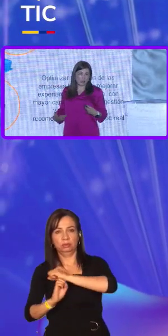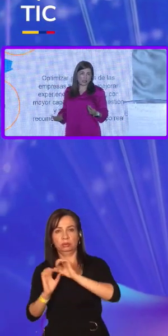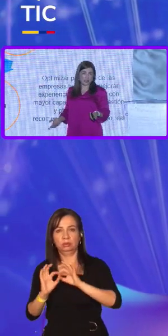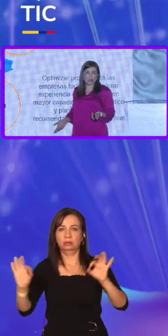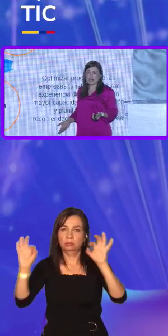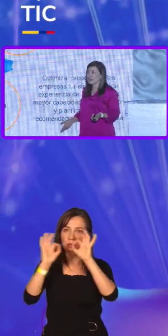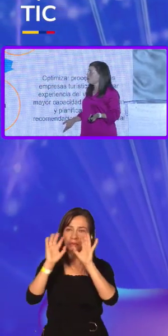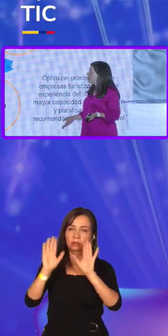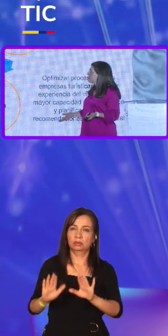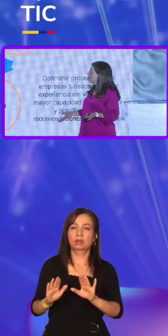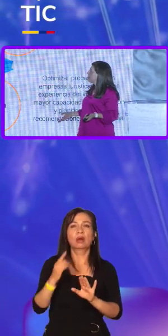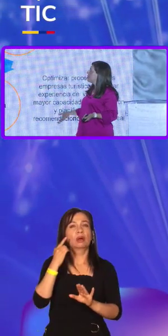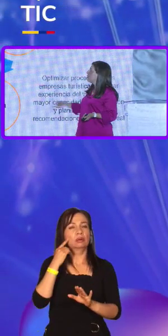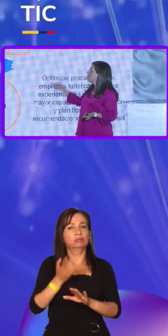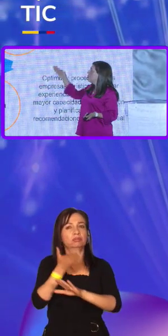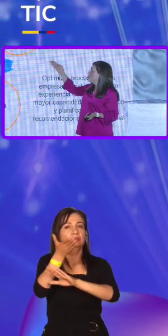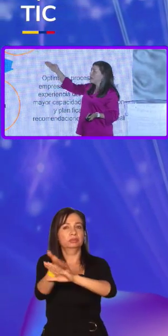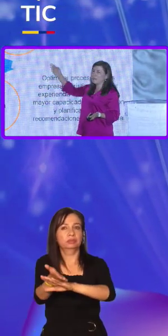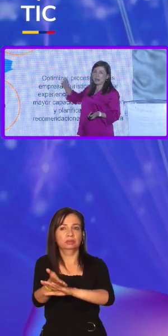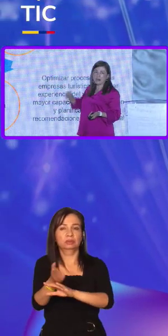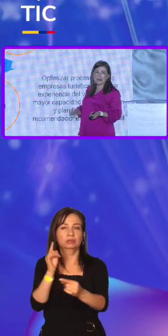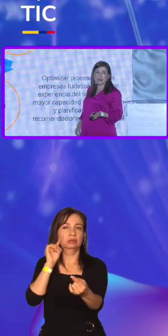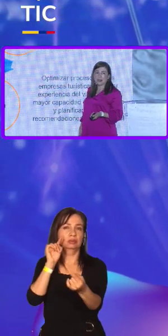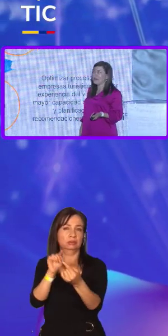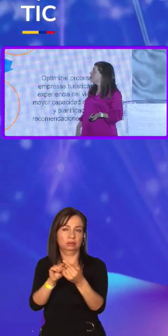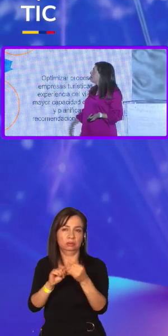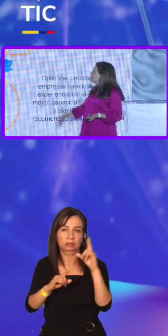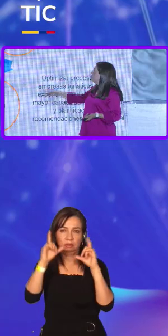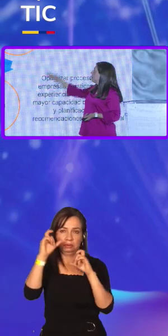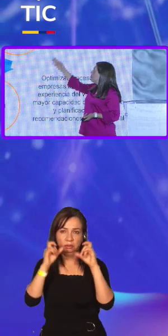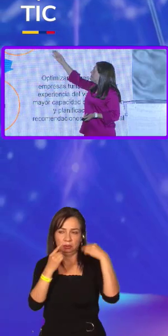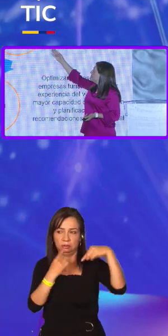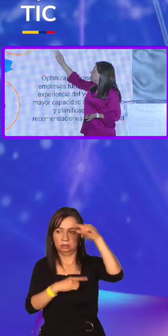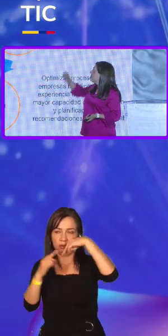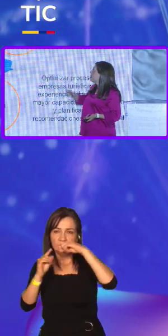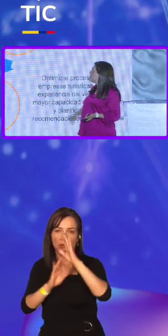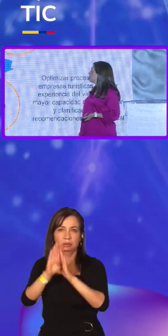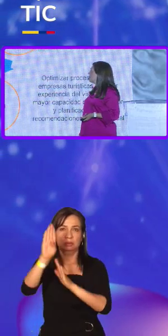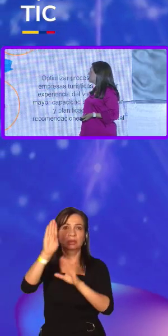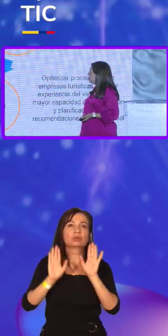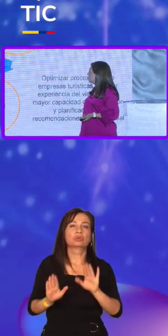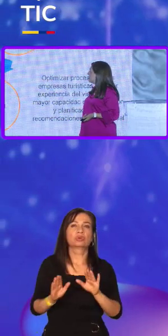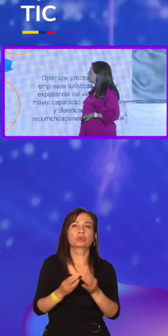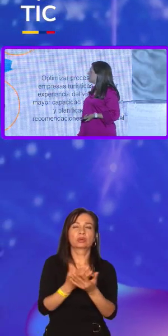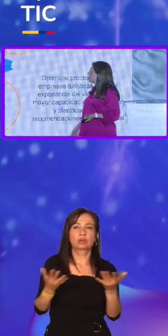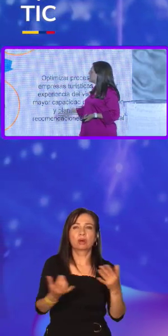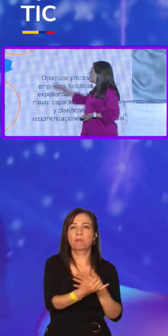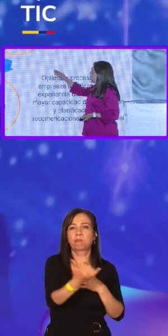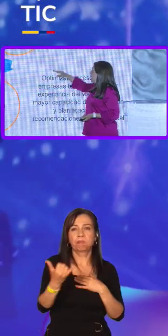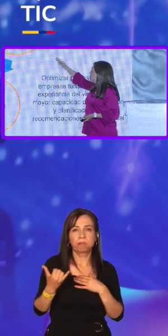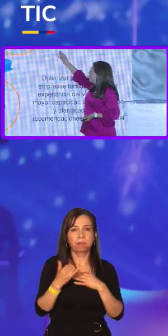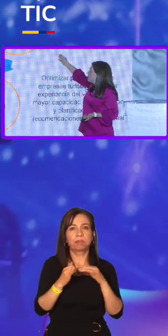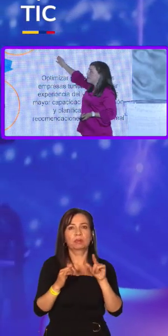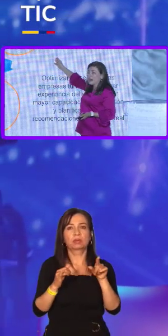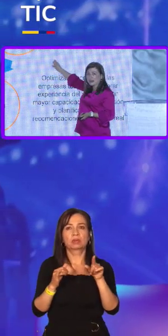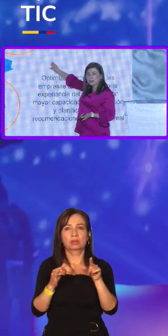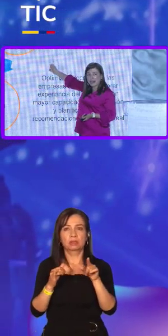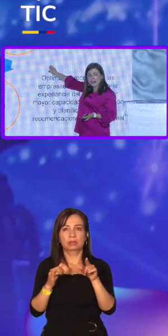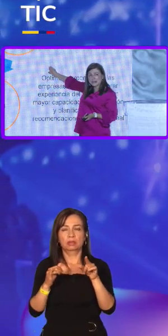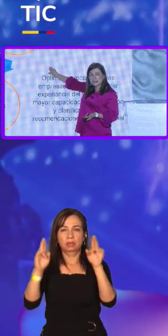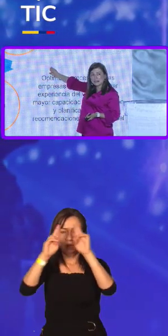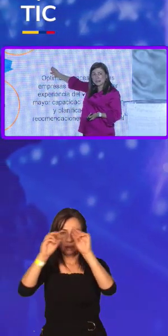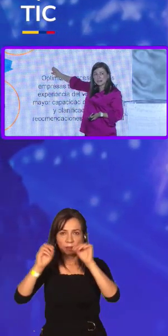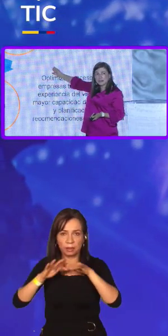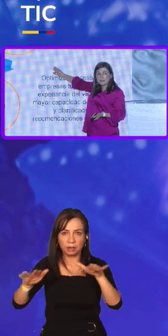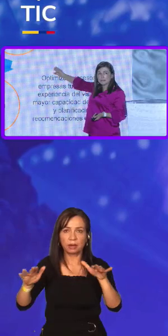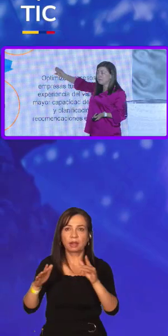plantearon lo que yo veo ahorita como el destino turístico más avanzado, un gemelo digital con base en redes de sensores e Internet de las Cosas que